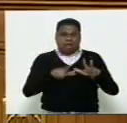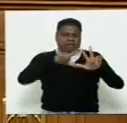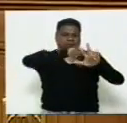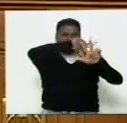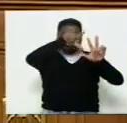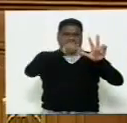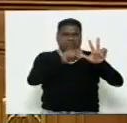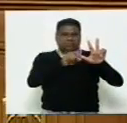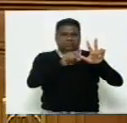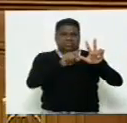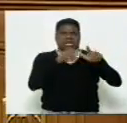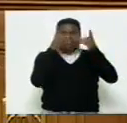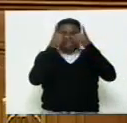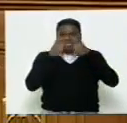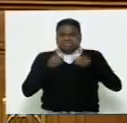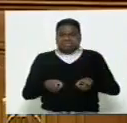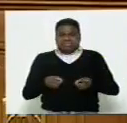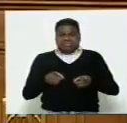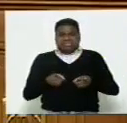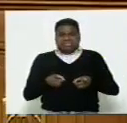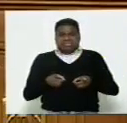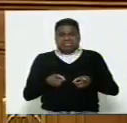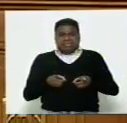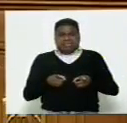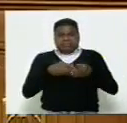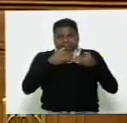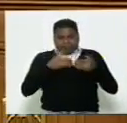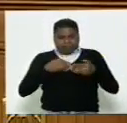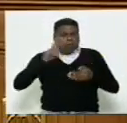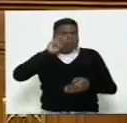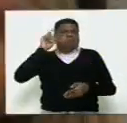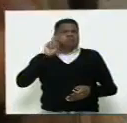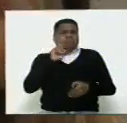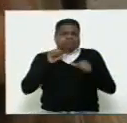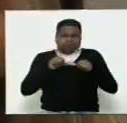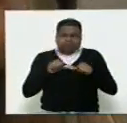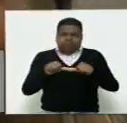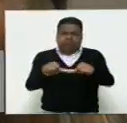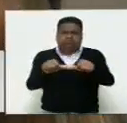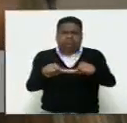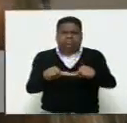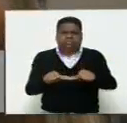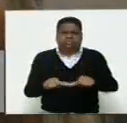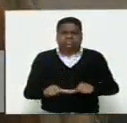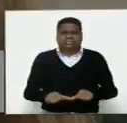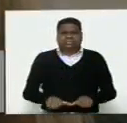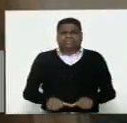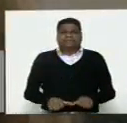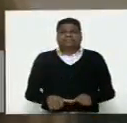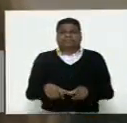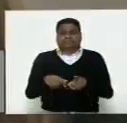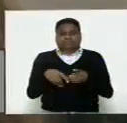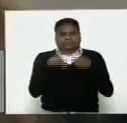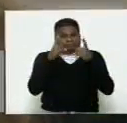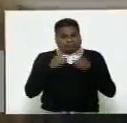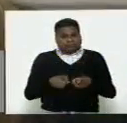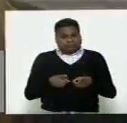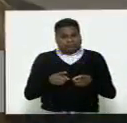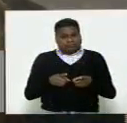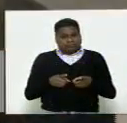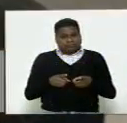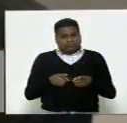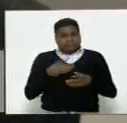un hijo y decide que quiere continuar con esa preñez y decide que se la quiere gozar, que la quiere